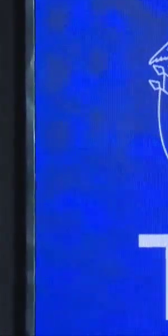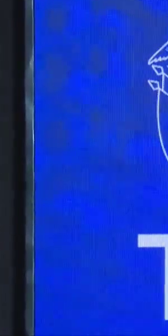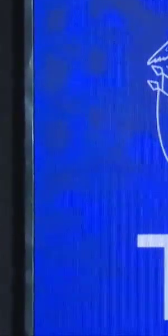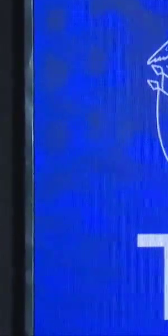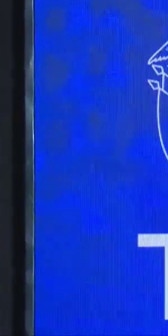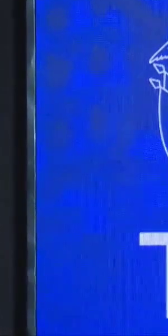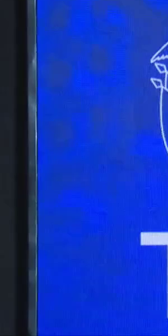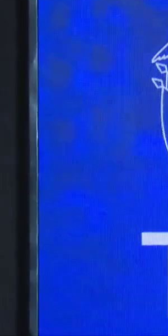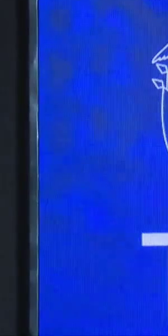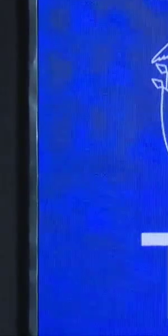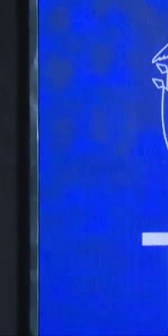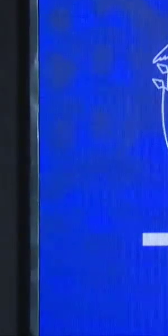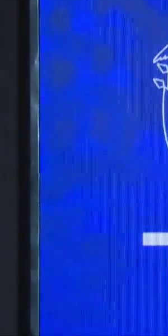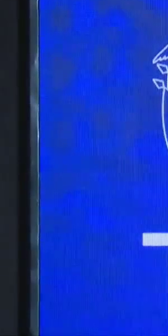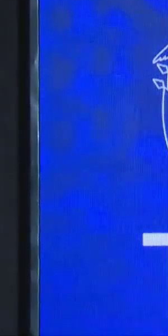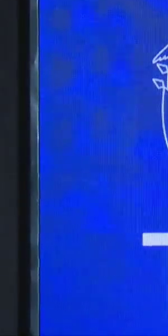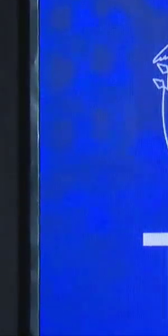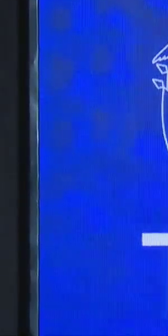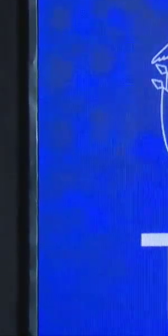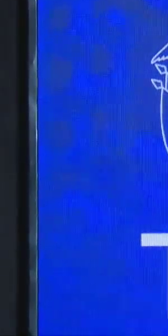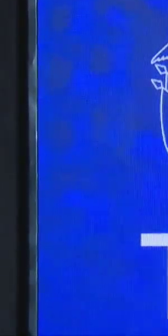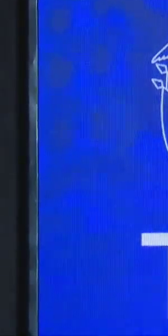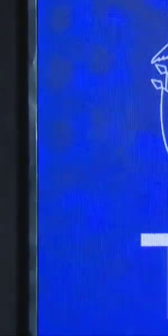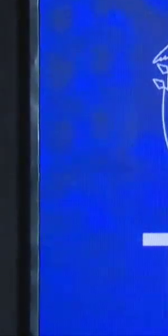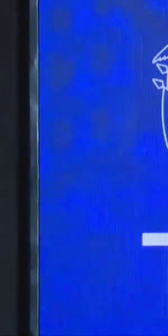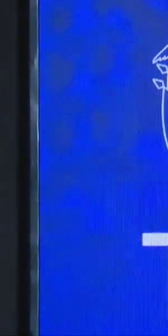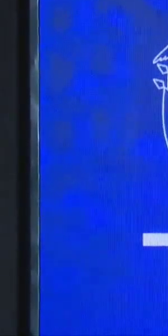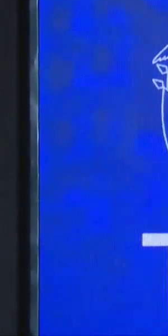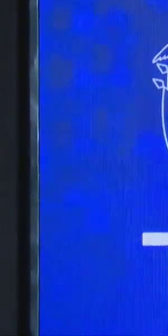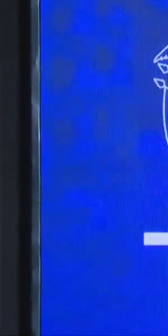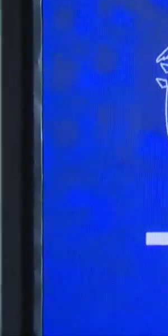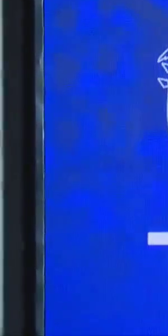problemas antes de que sucedan, resolver los que existen, pero